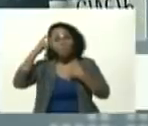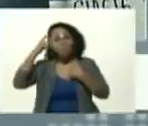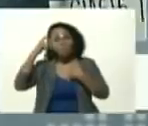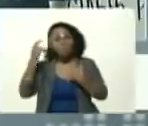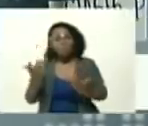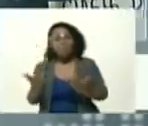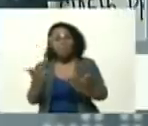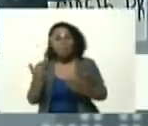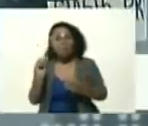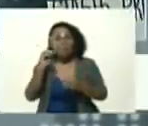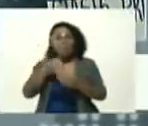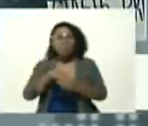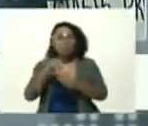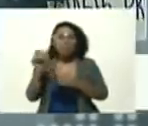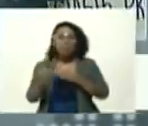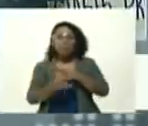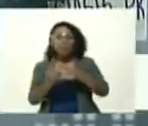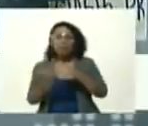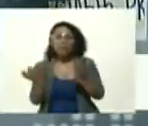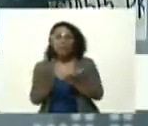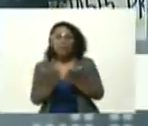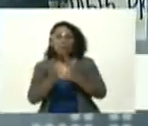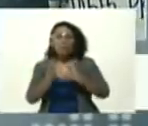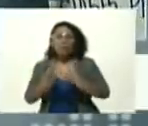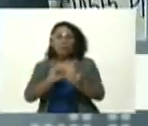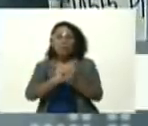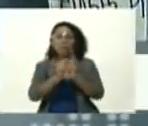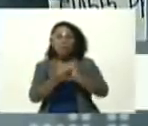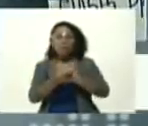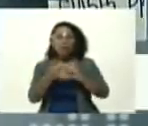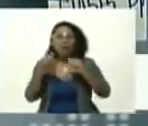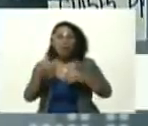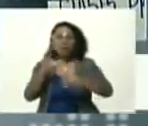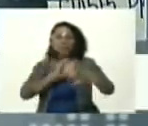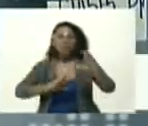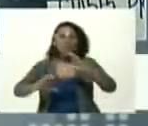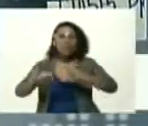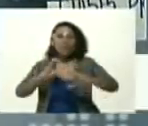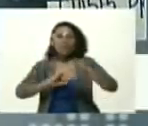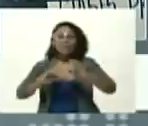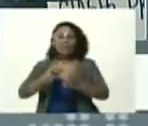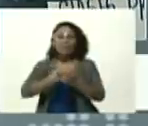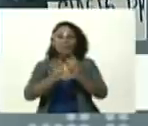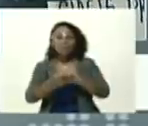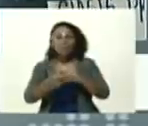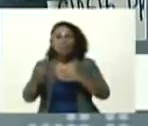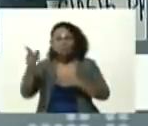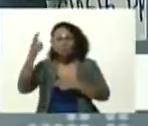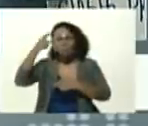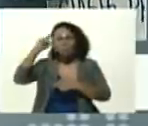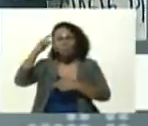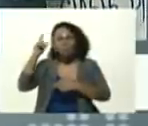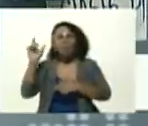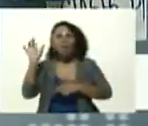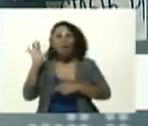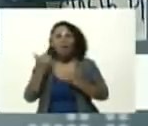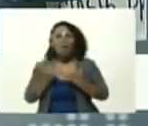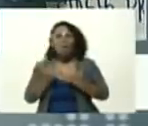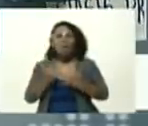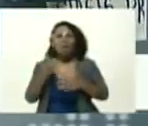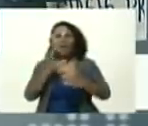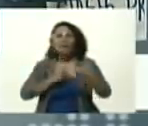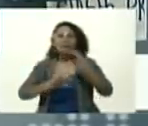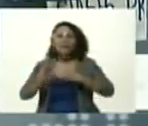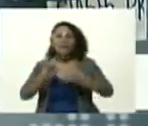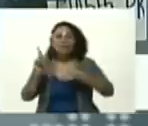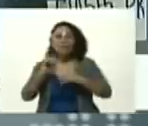las instalaciones de la Escuela Técnica Industrial la convirtieron en la Facultad de Ciencias. ¿Te acuerdas la Facultad de Ciencias? Después, al